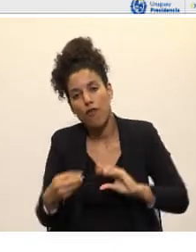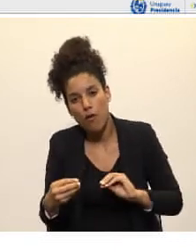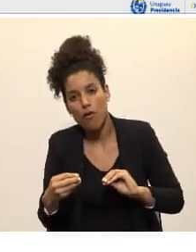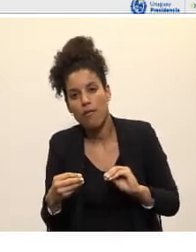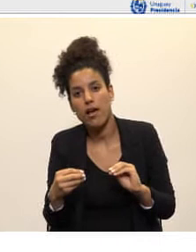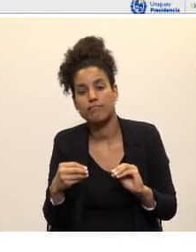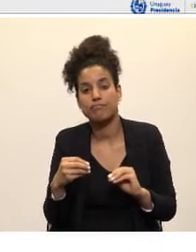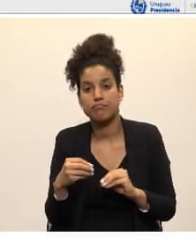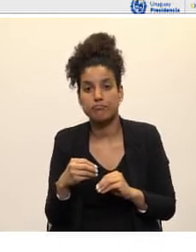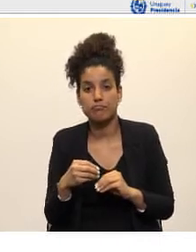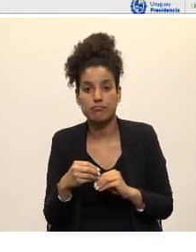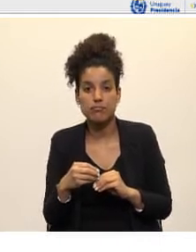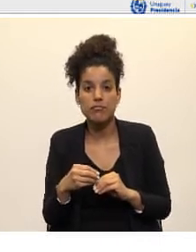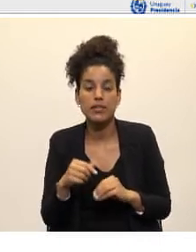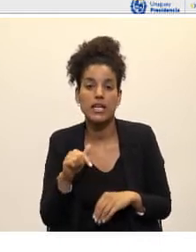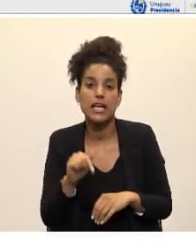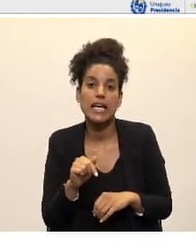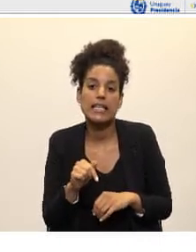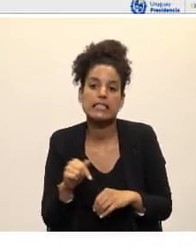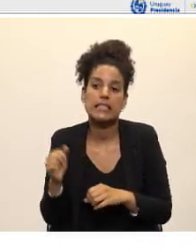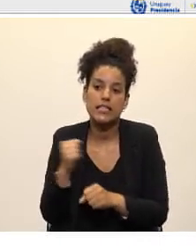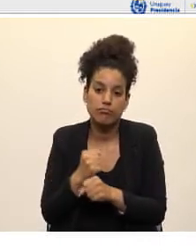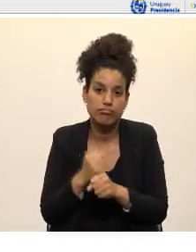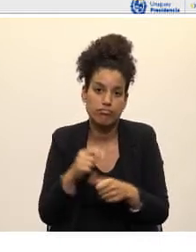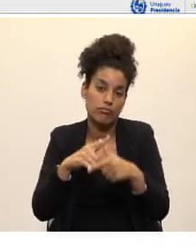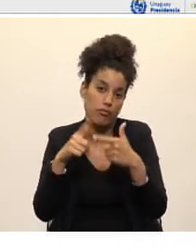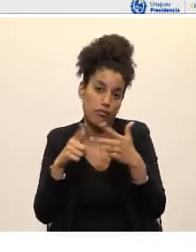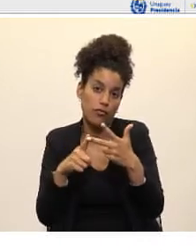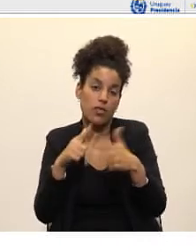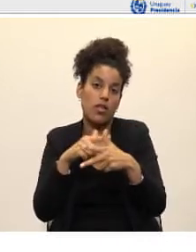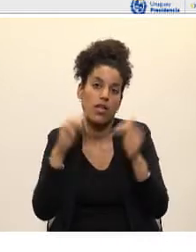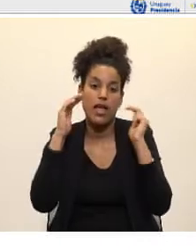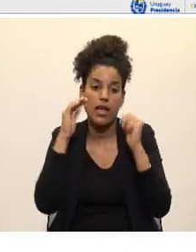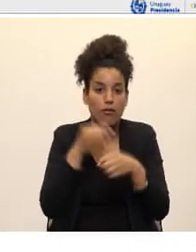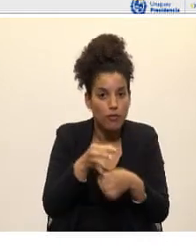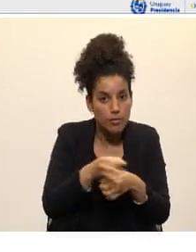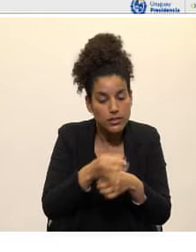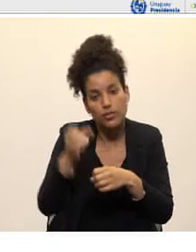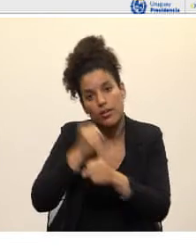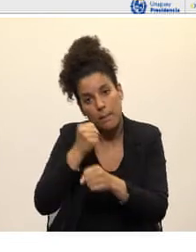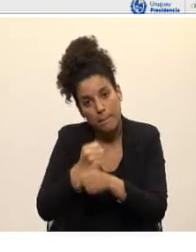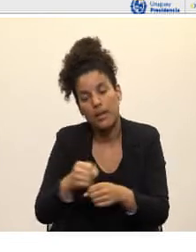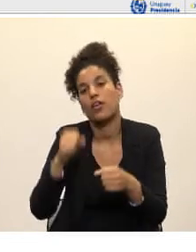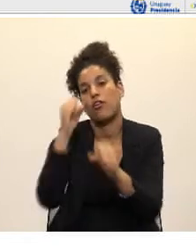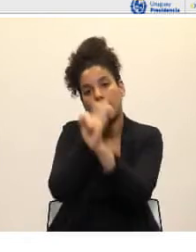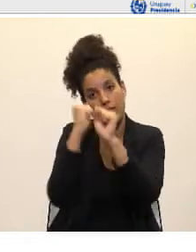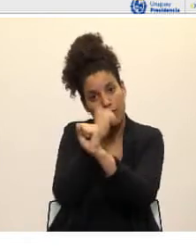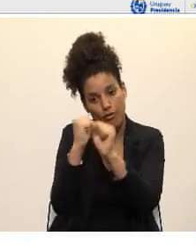el círculo virtuoso entre formación, empleo y tecnología. Estos desafíos tecnológicos,